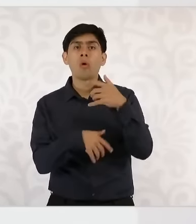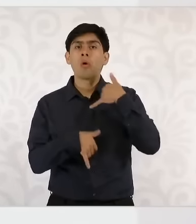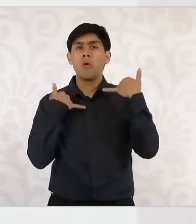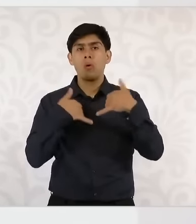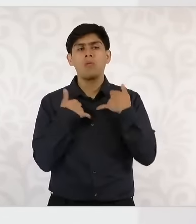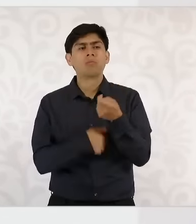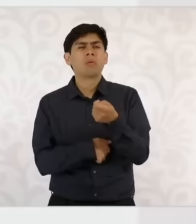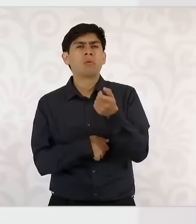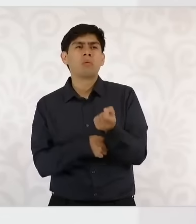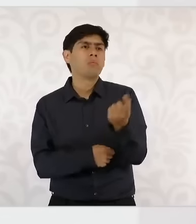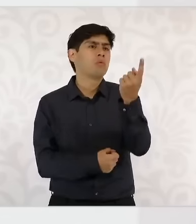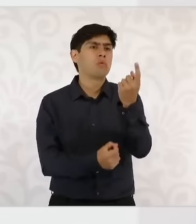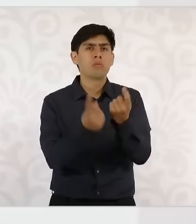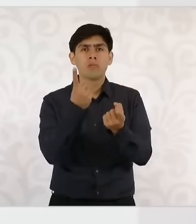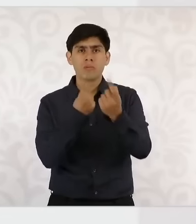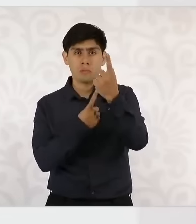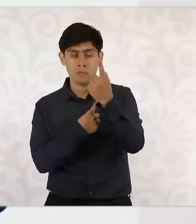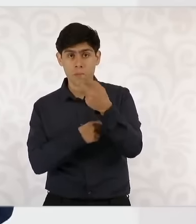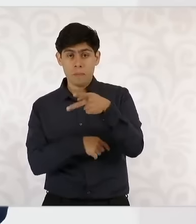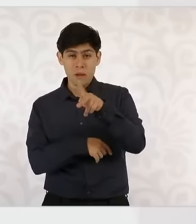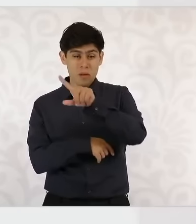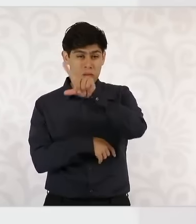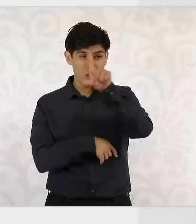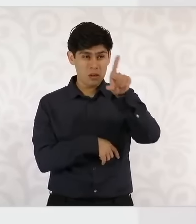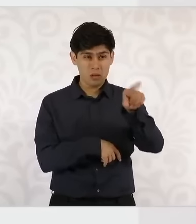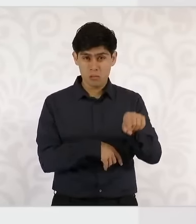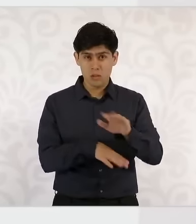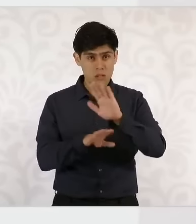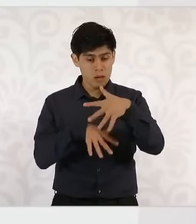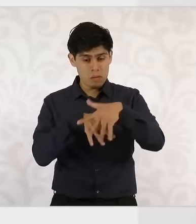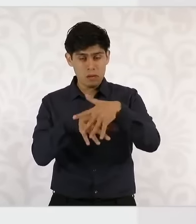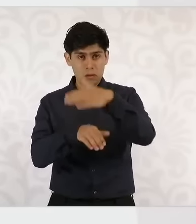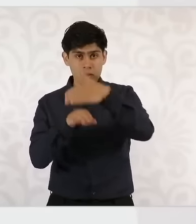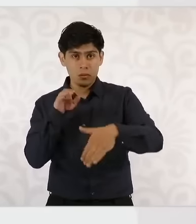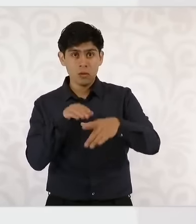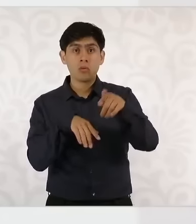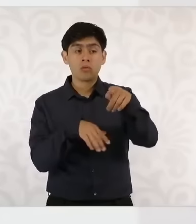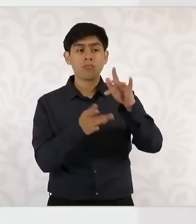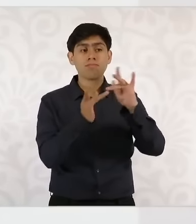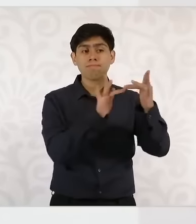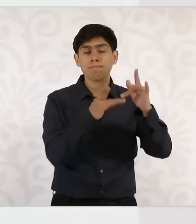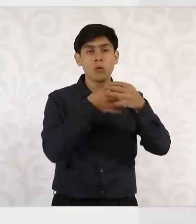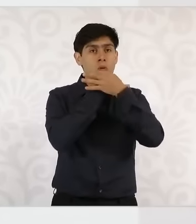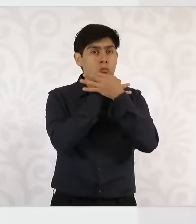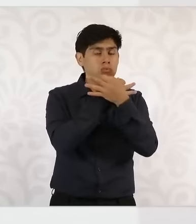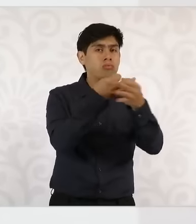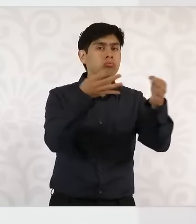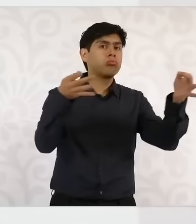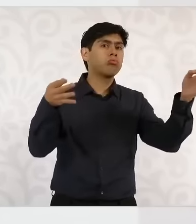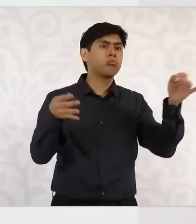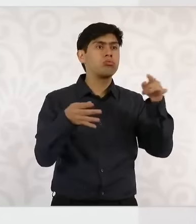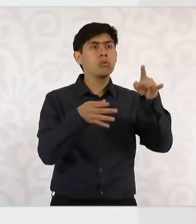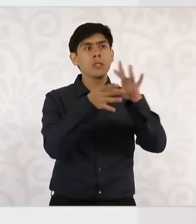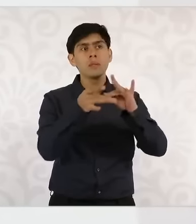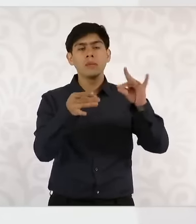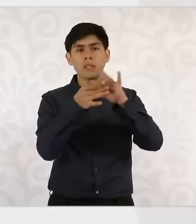Pero lo que quisieron después levantar en las redes, igual que levantaron la campaña de la marcha, es